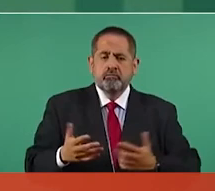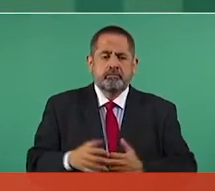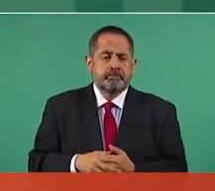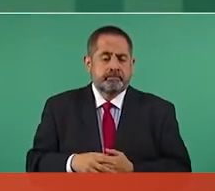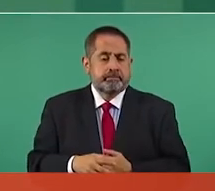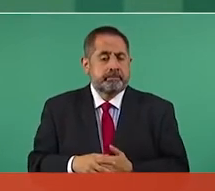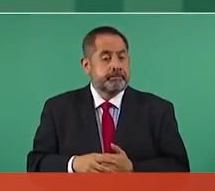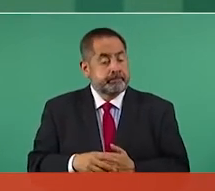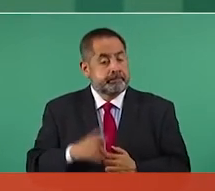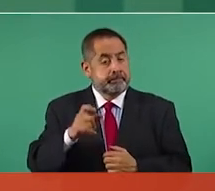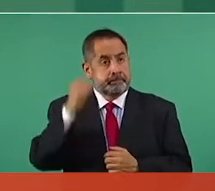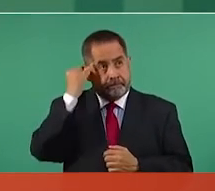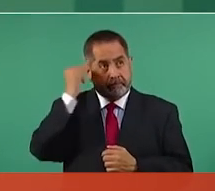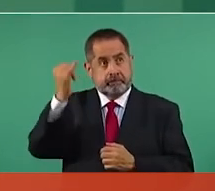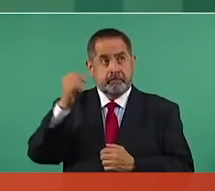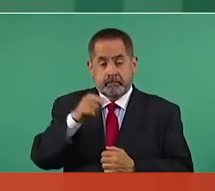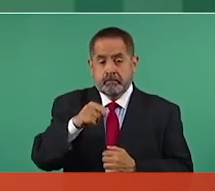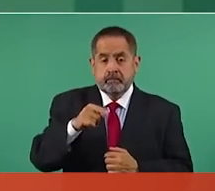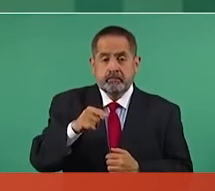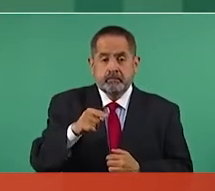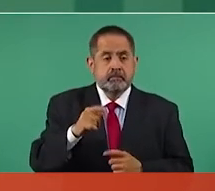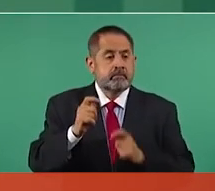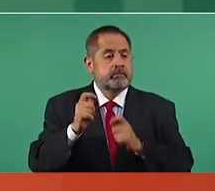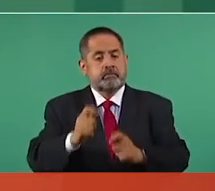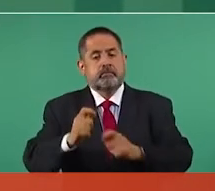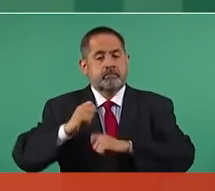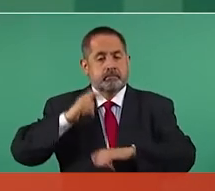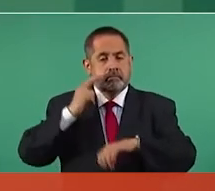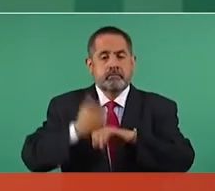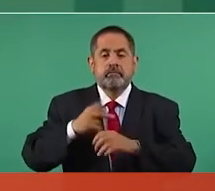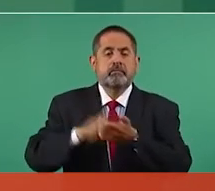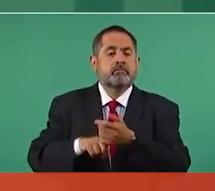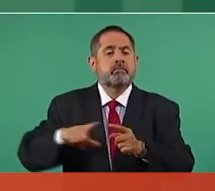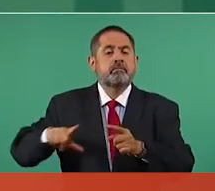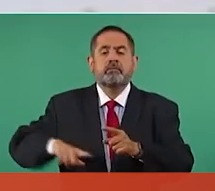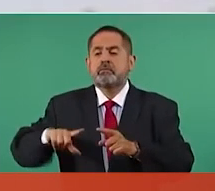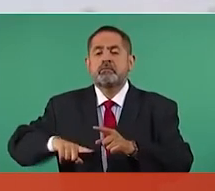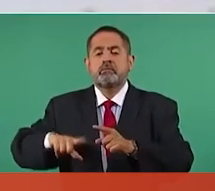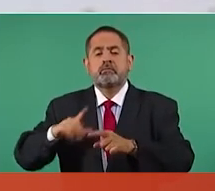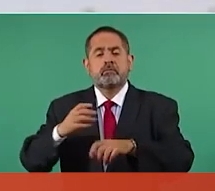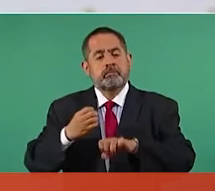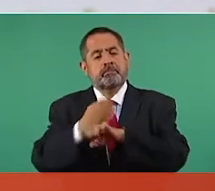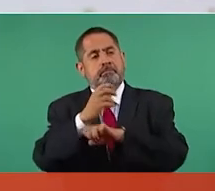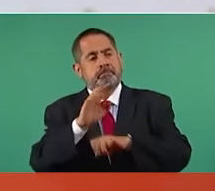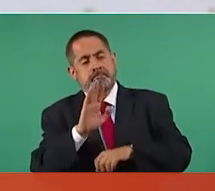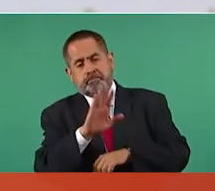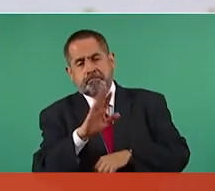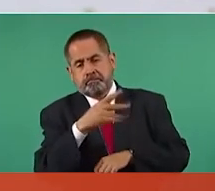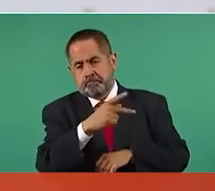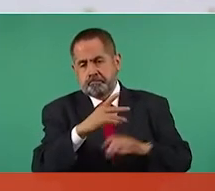Este es un proyecto que está a cargo del gobierno del estado.